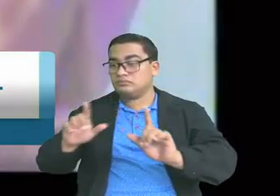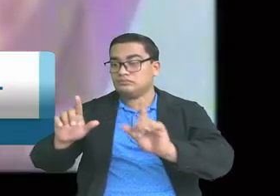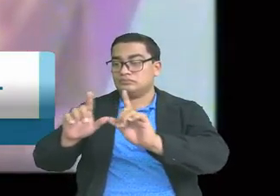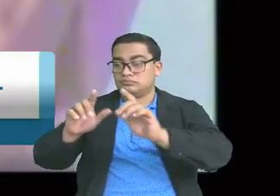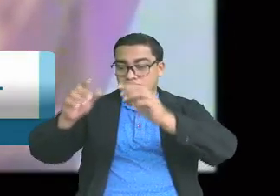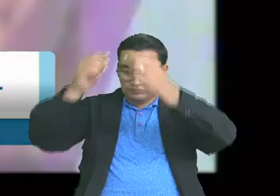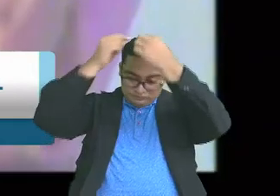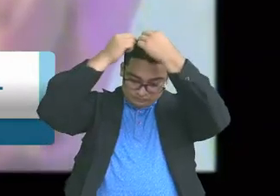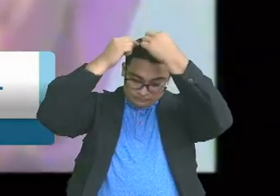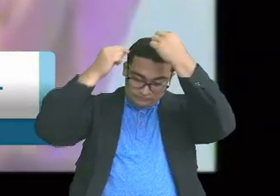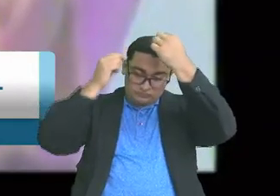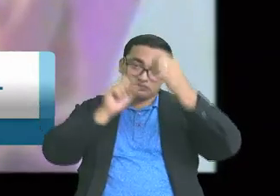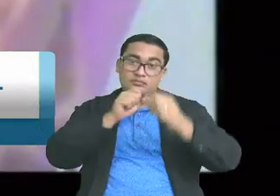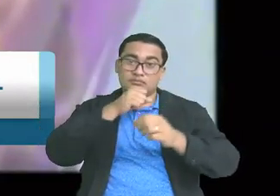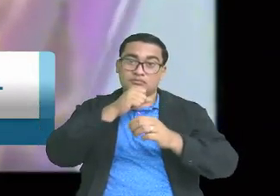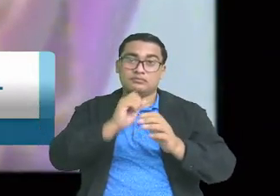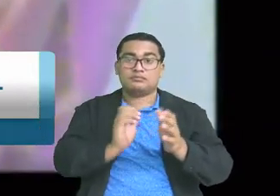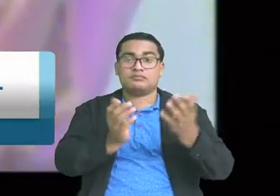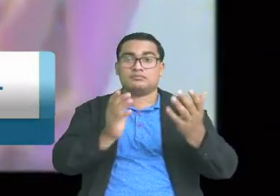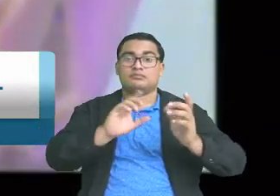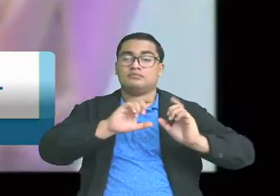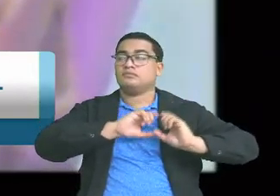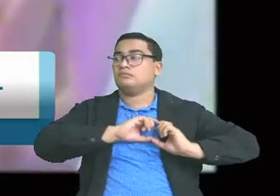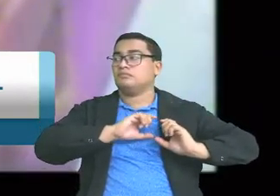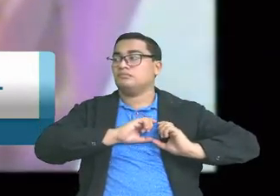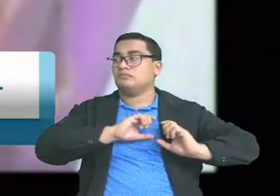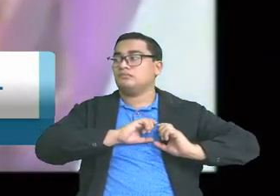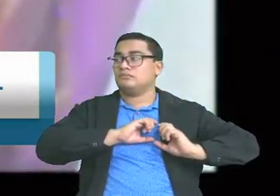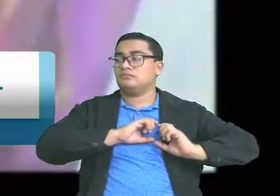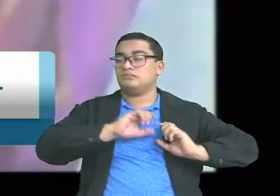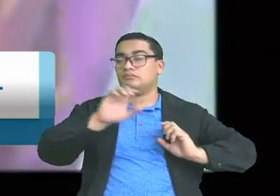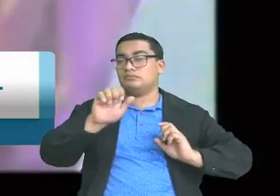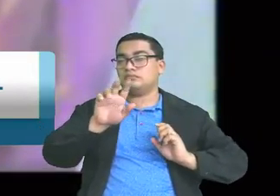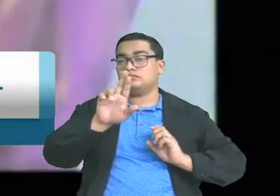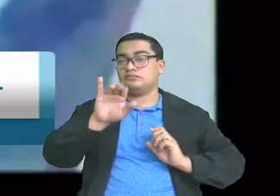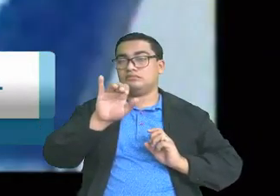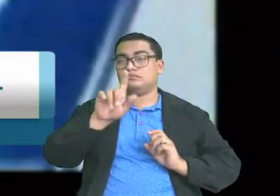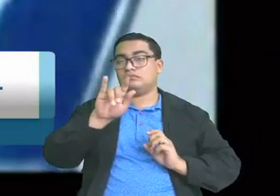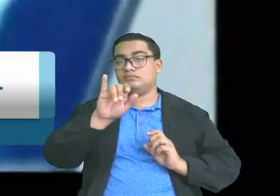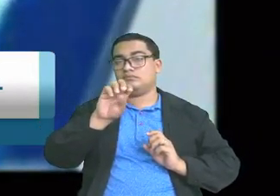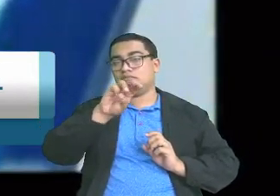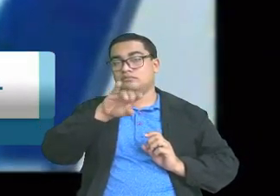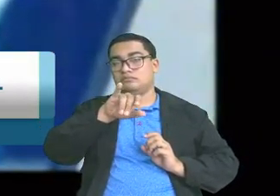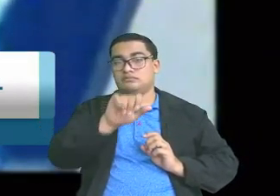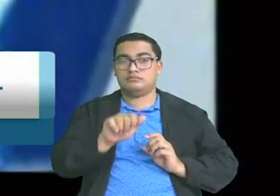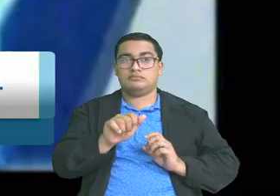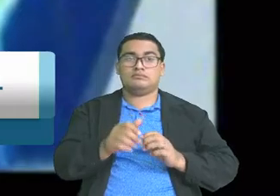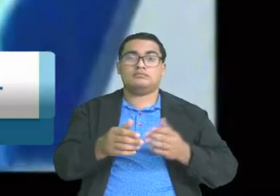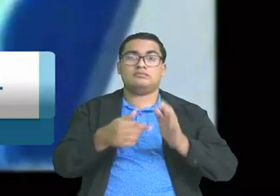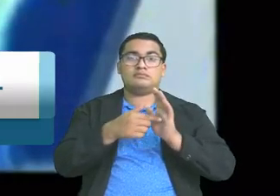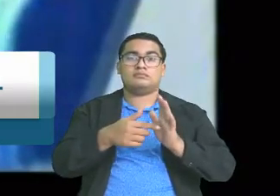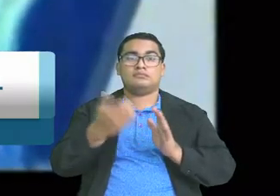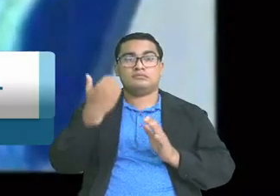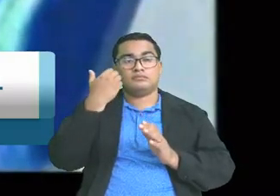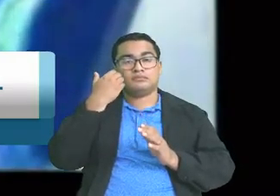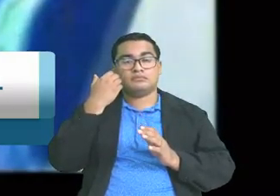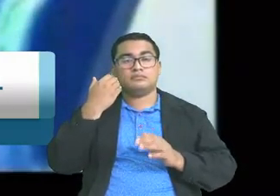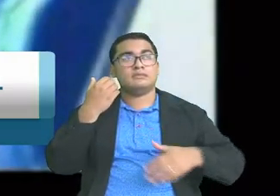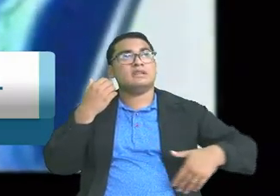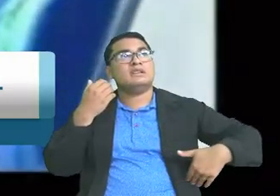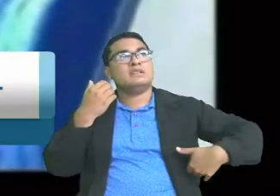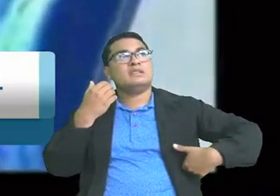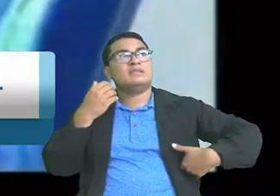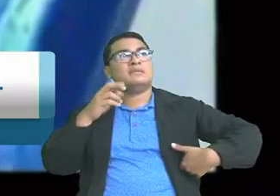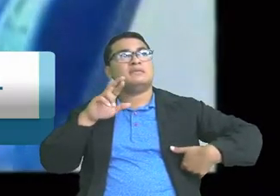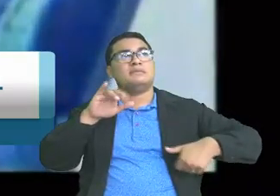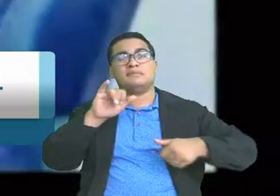mayor edad, con una cardiopatía, que a lo mejor tiene una arritmia cardíaca, que a lo mejor tiene enfermedad renal crónica, y esto